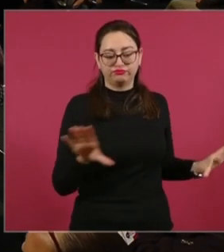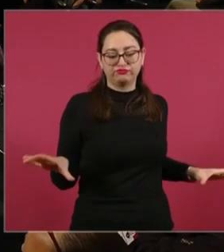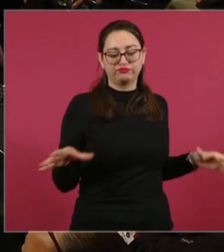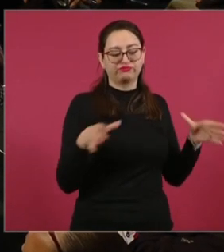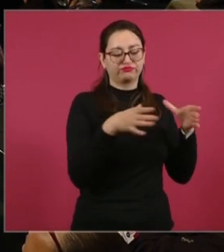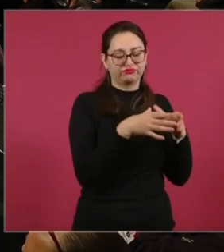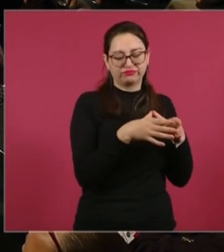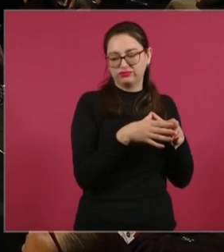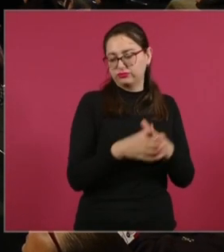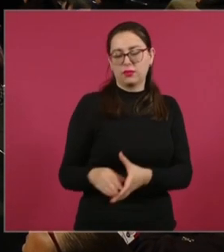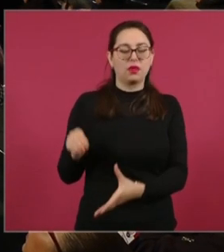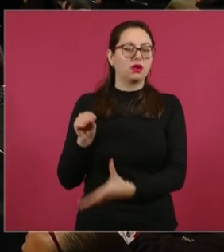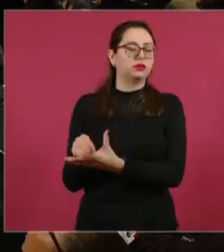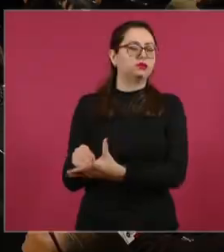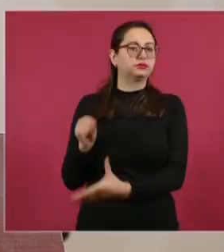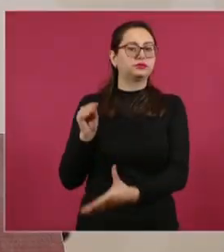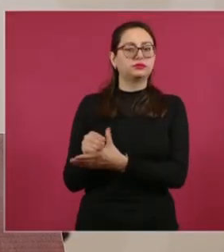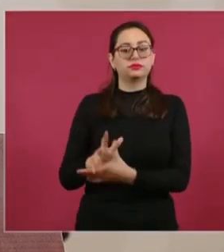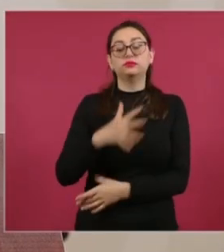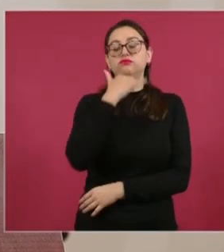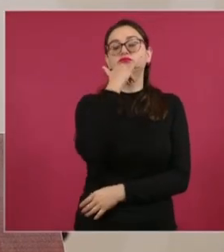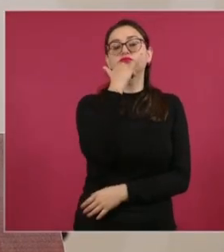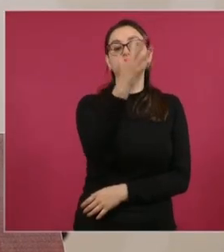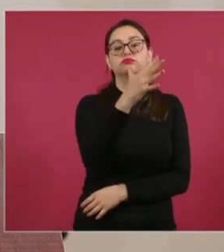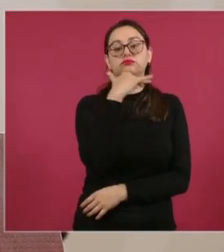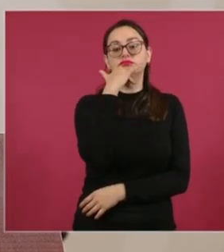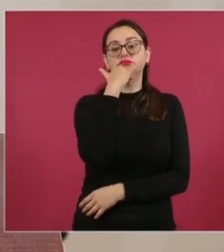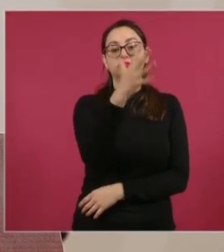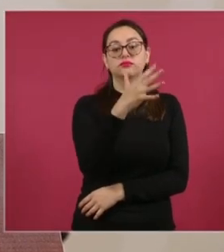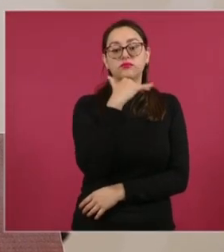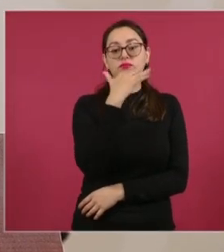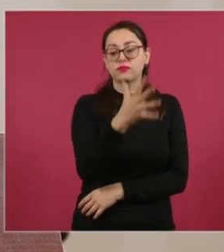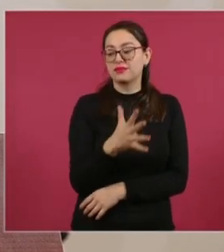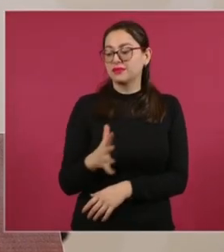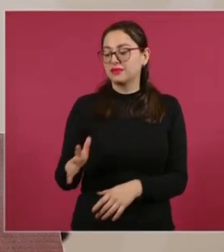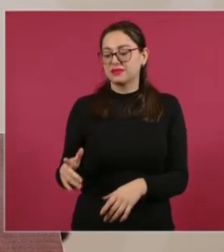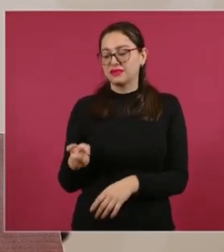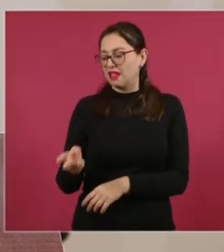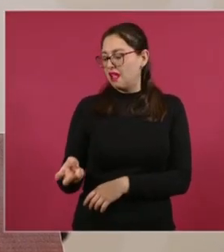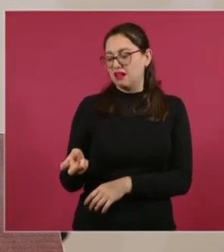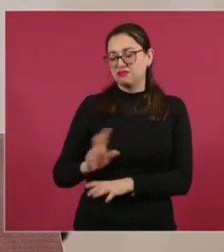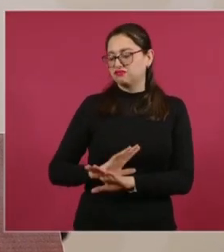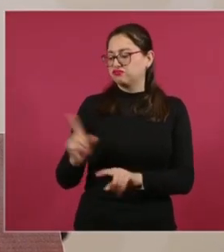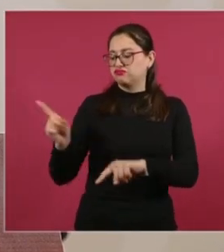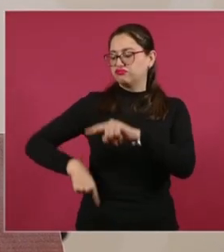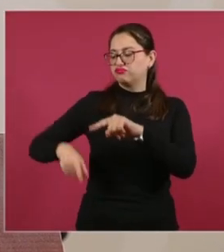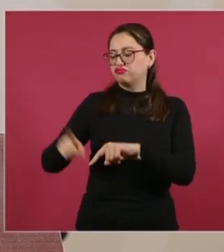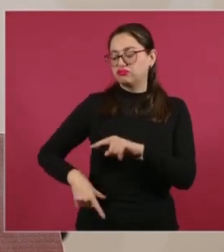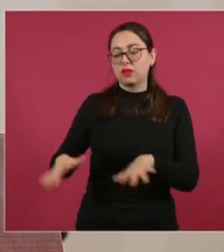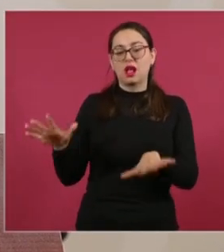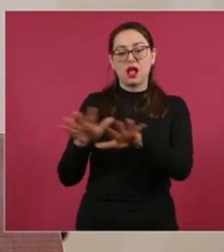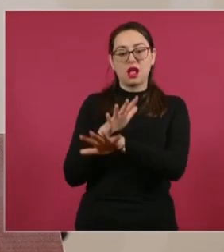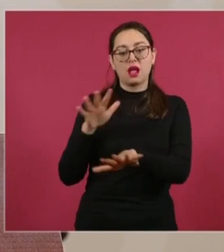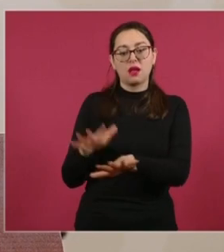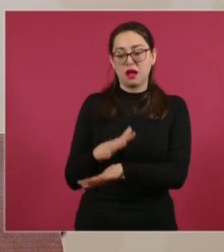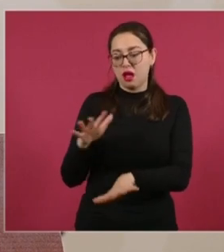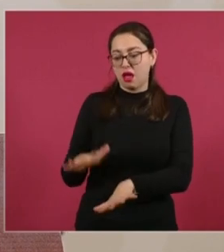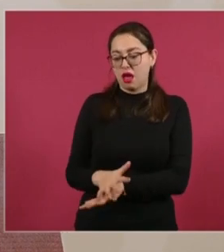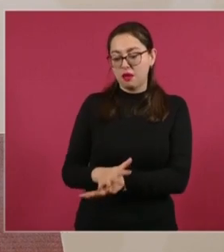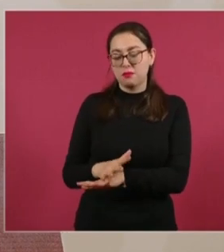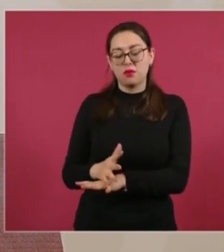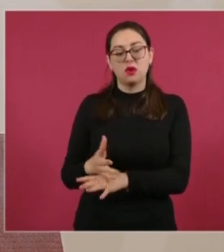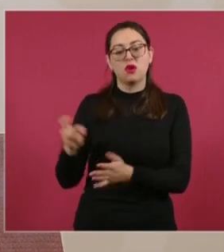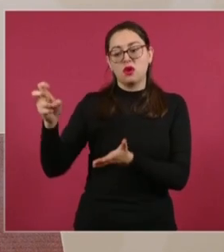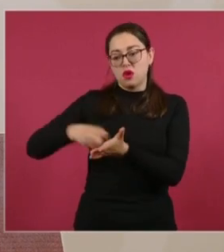Olvidarse de esto. Y todas las reformas fueron para beneficio